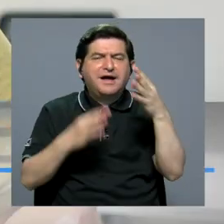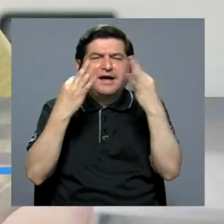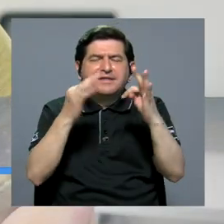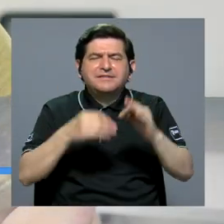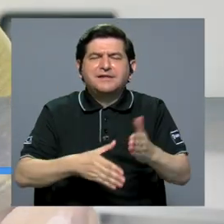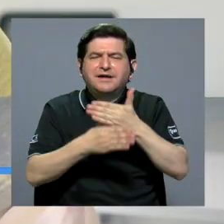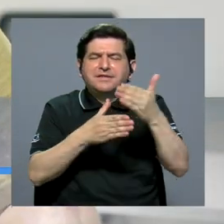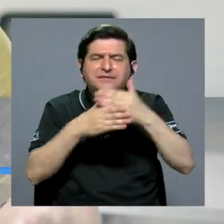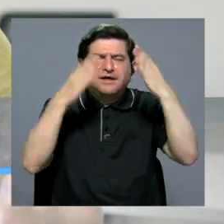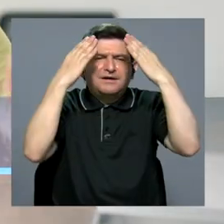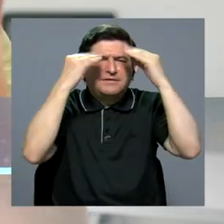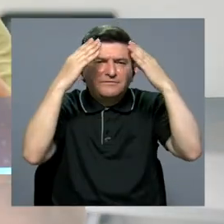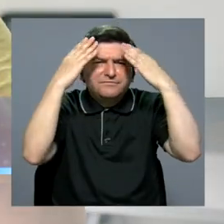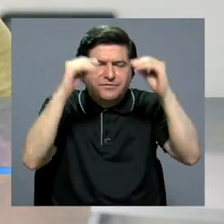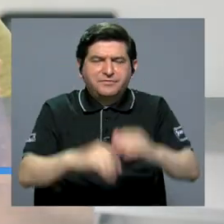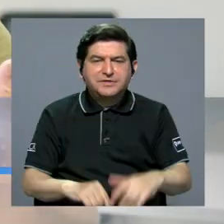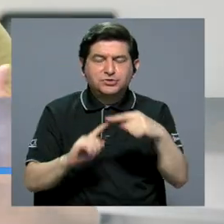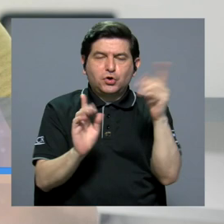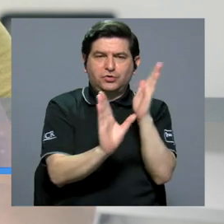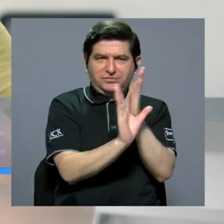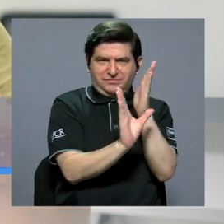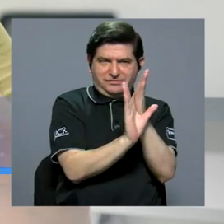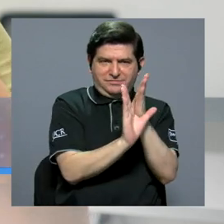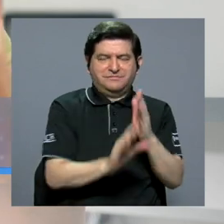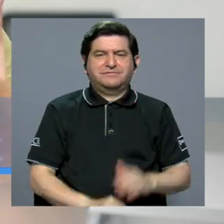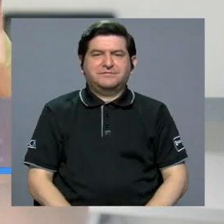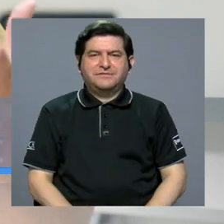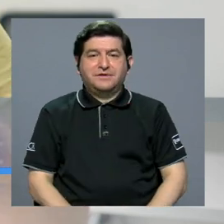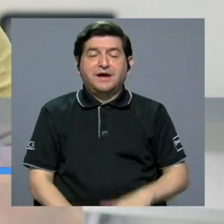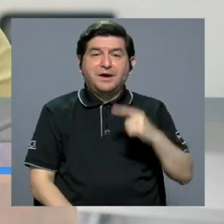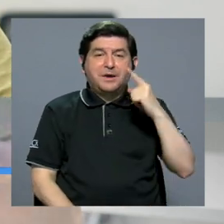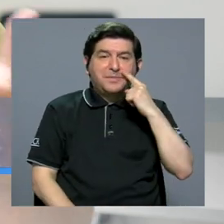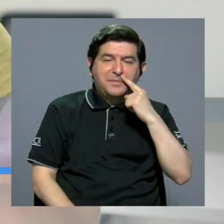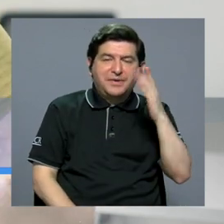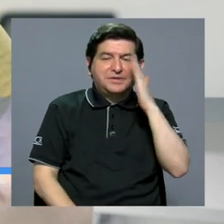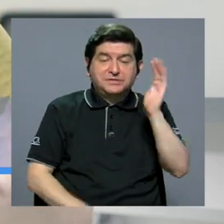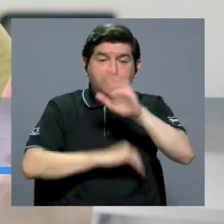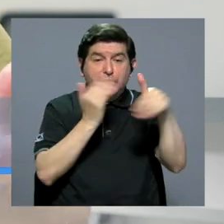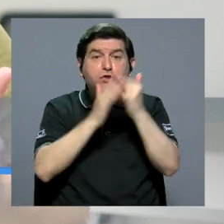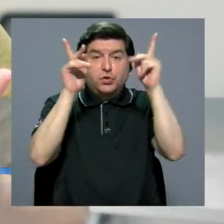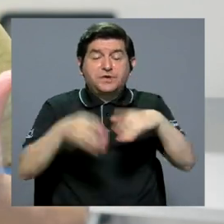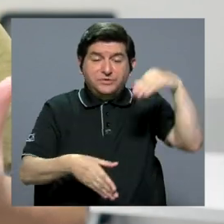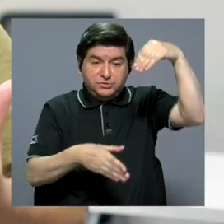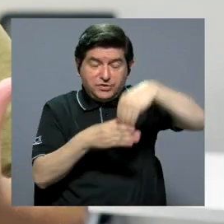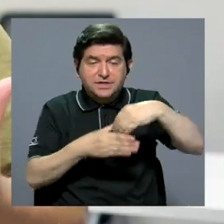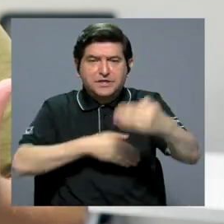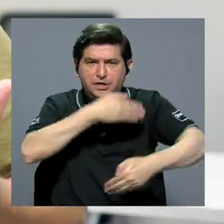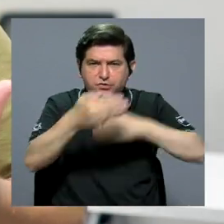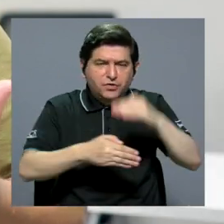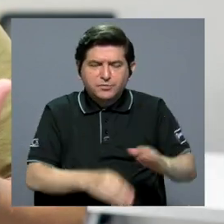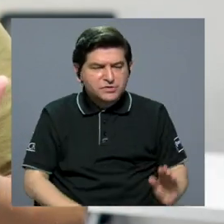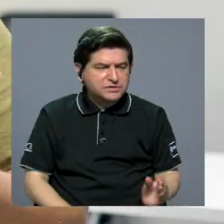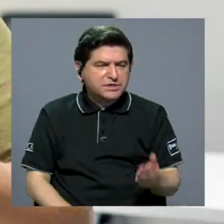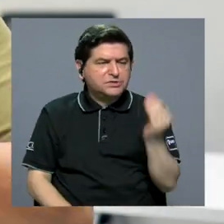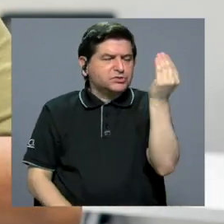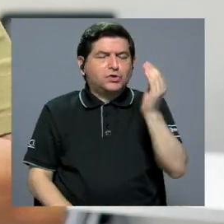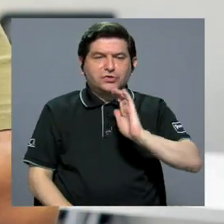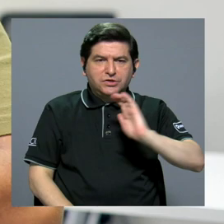compartir información desde la psicología a papás, mamás y todas las personas que están involucradas con la crianza de niños y